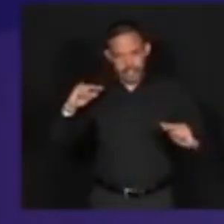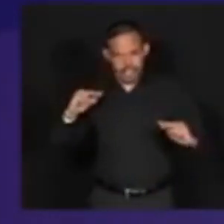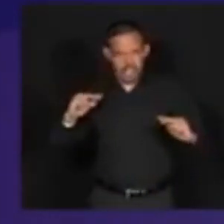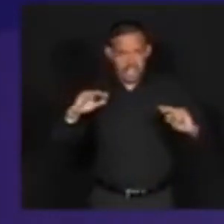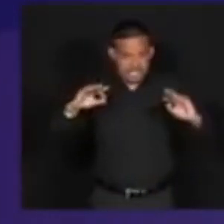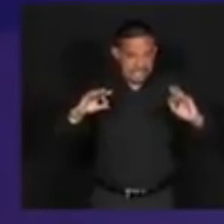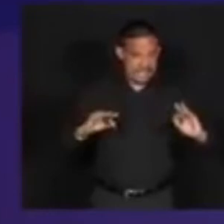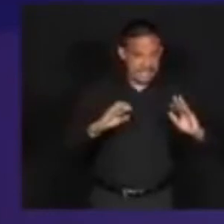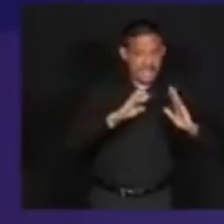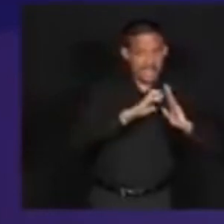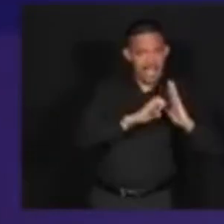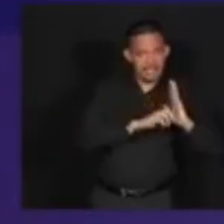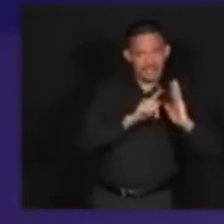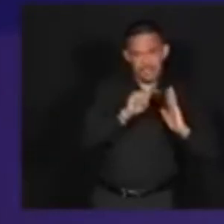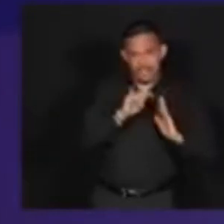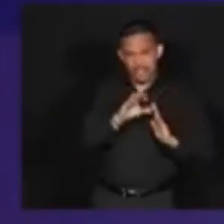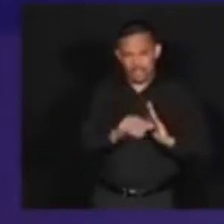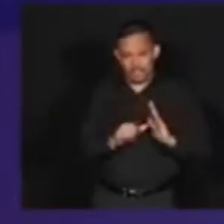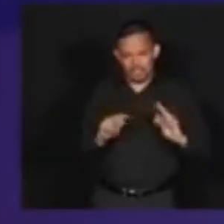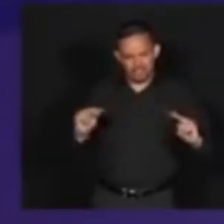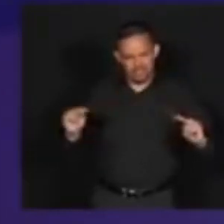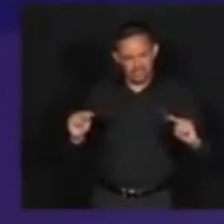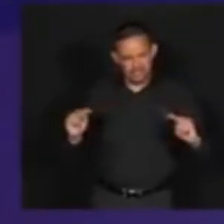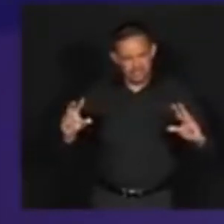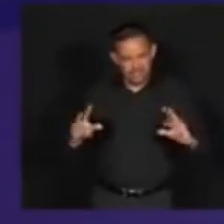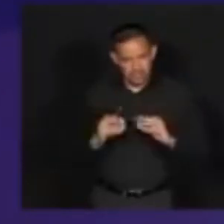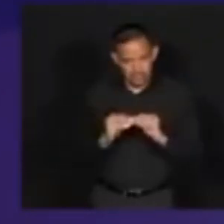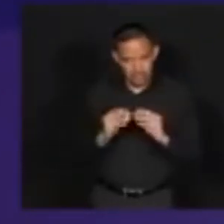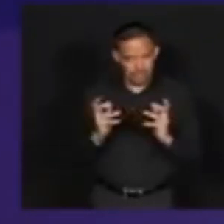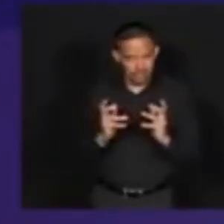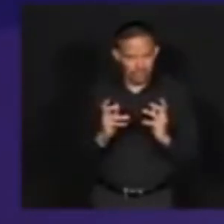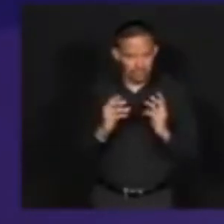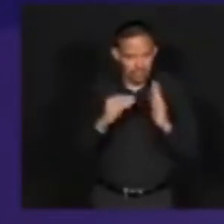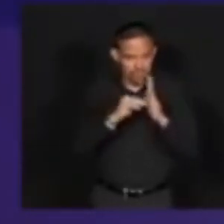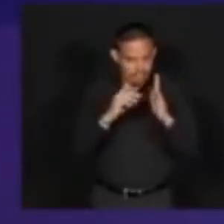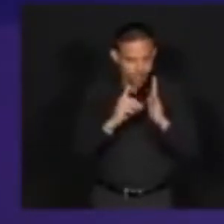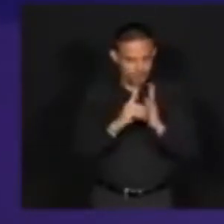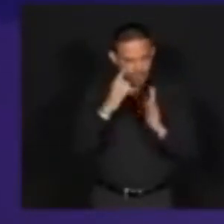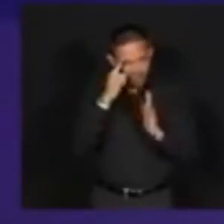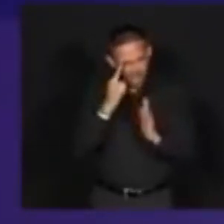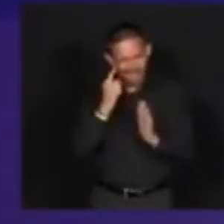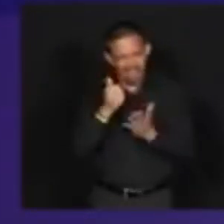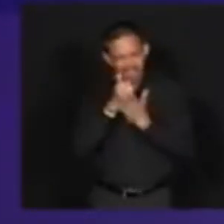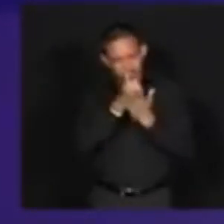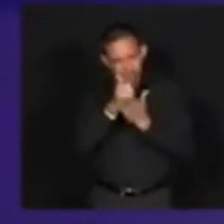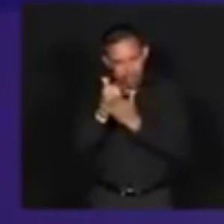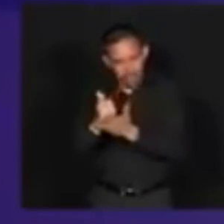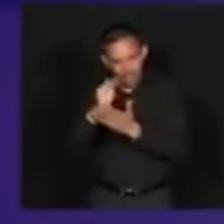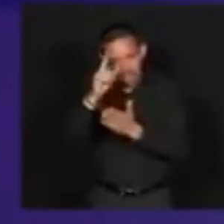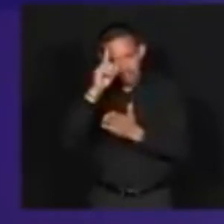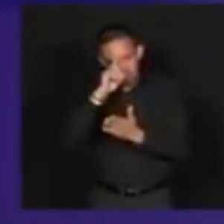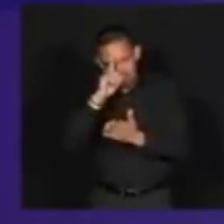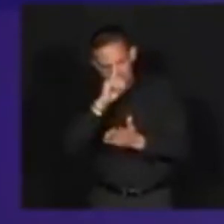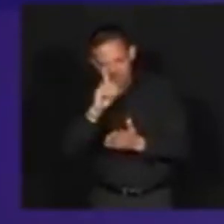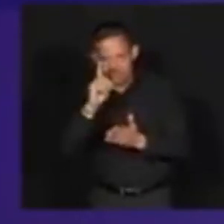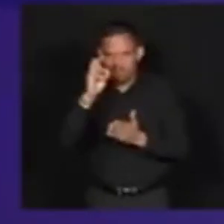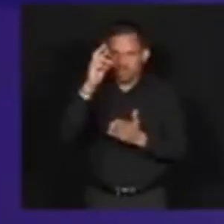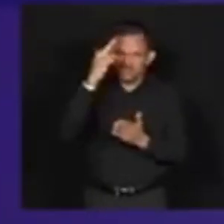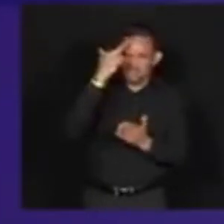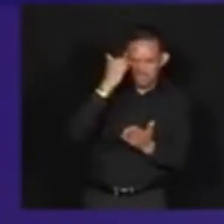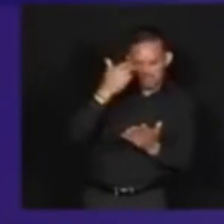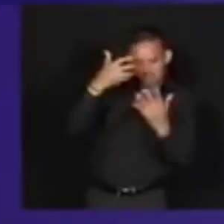equidad social, generamos métodos como la concientización y usamos palabras cuyo poder es la herramienta